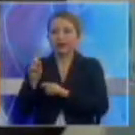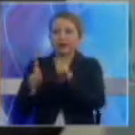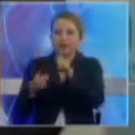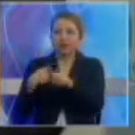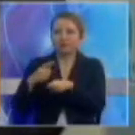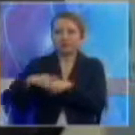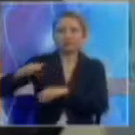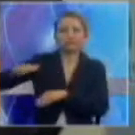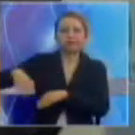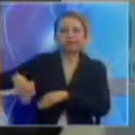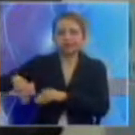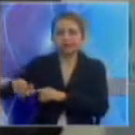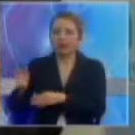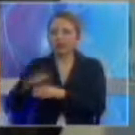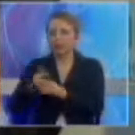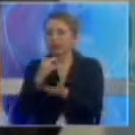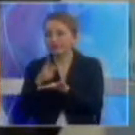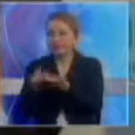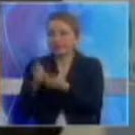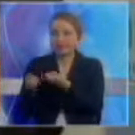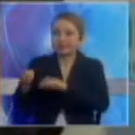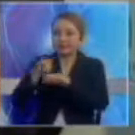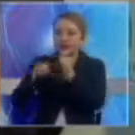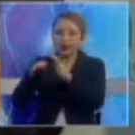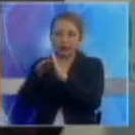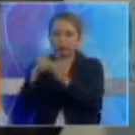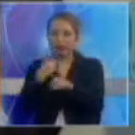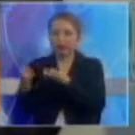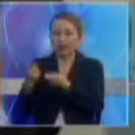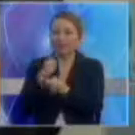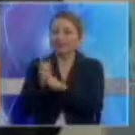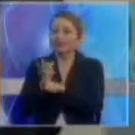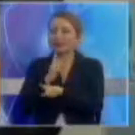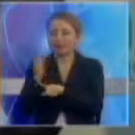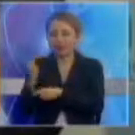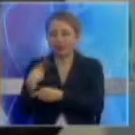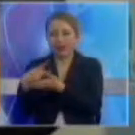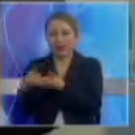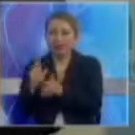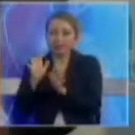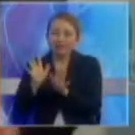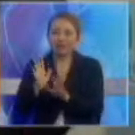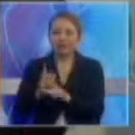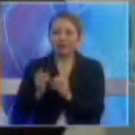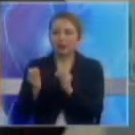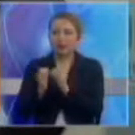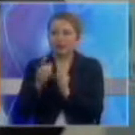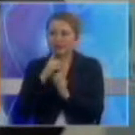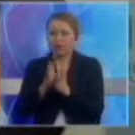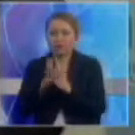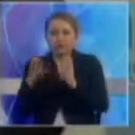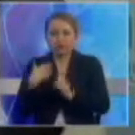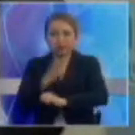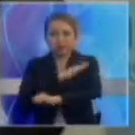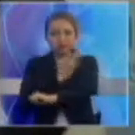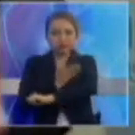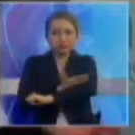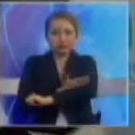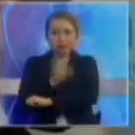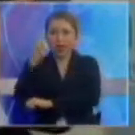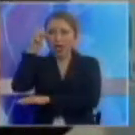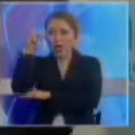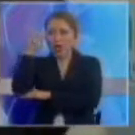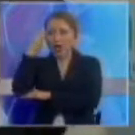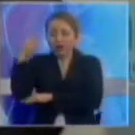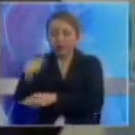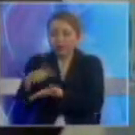ciertos retrasos en algunas transferencias para ellos, pero recordar del inmenso esfuerzo que está haciendo el Estado